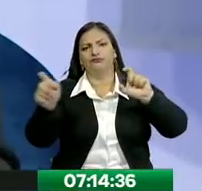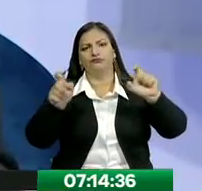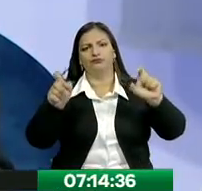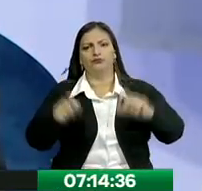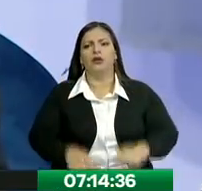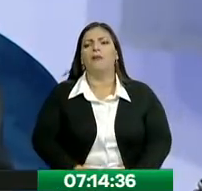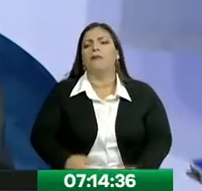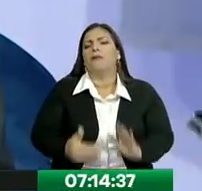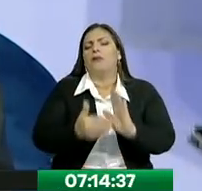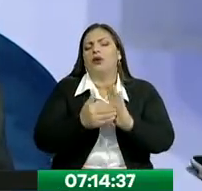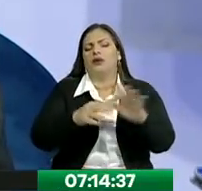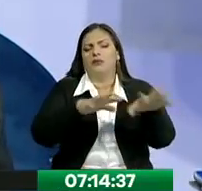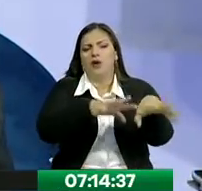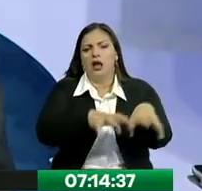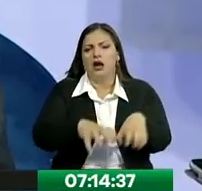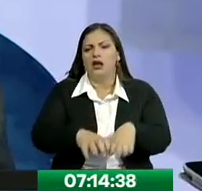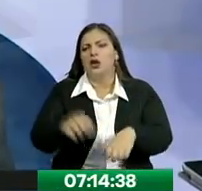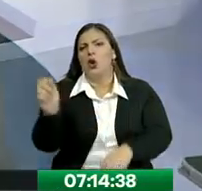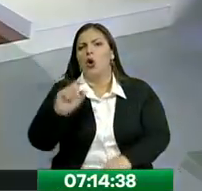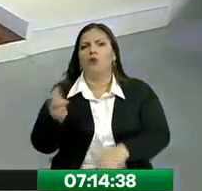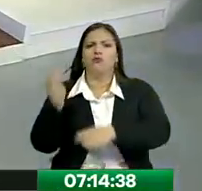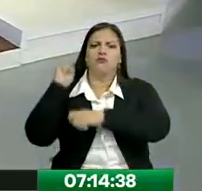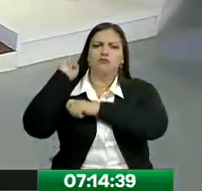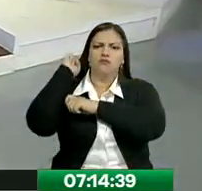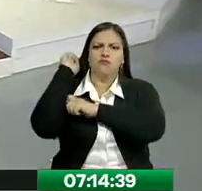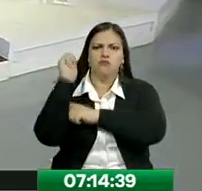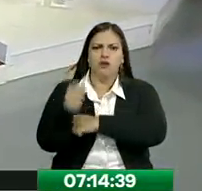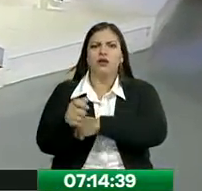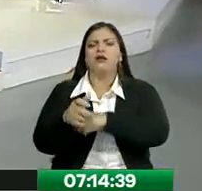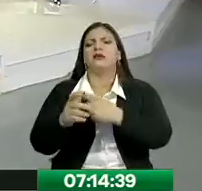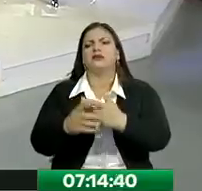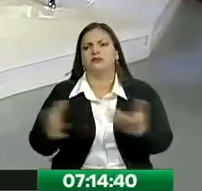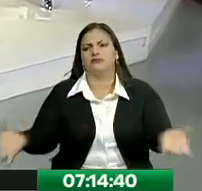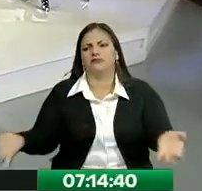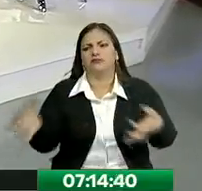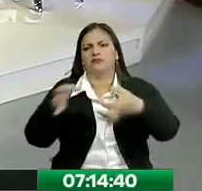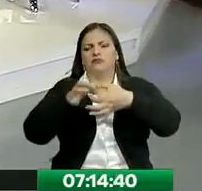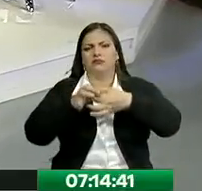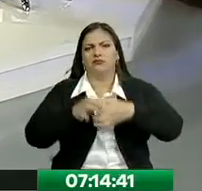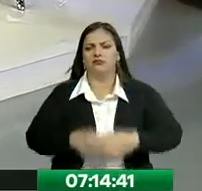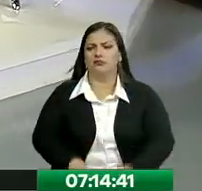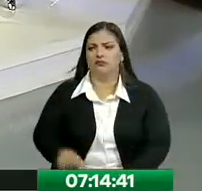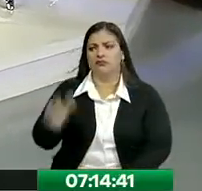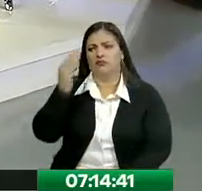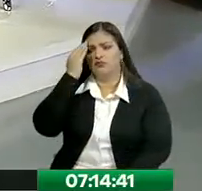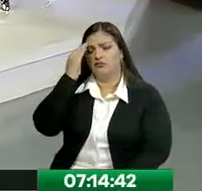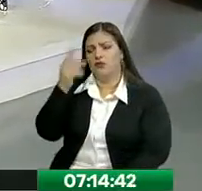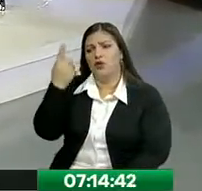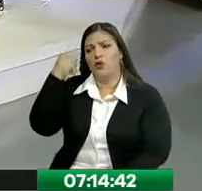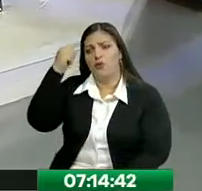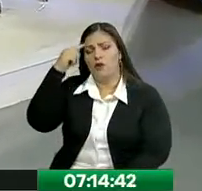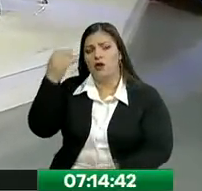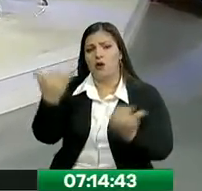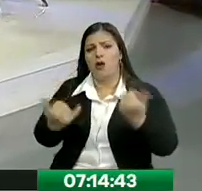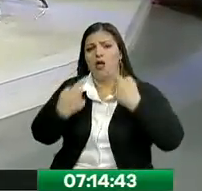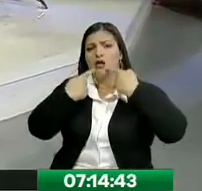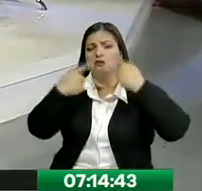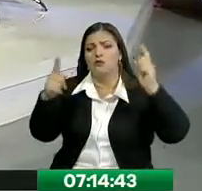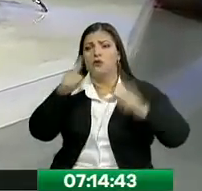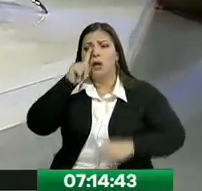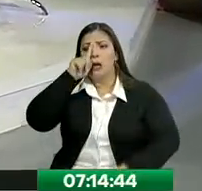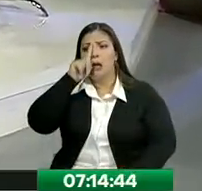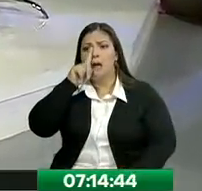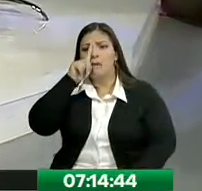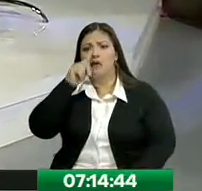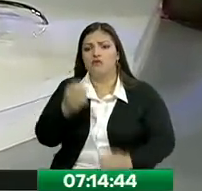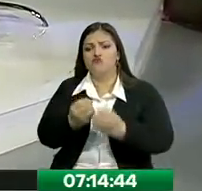tan importantes para el país. 1.500 burócratas saldrían del sector público a propósito de estas medidas, lo cual, de acuerdo a lo que indican